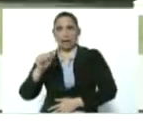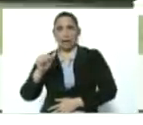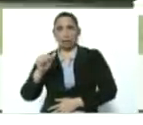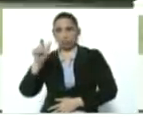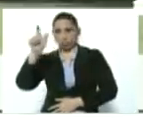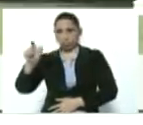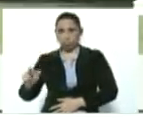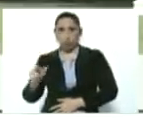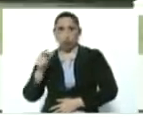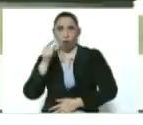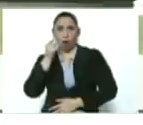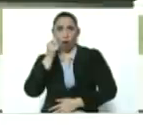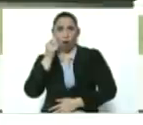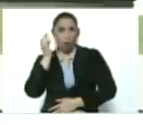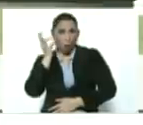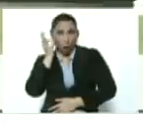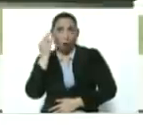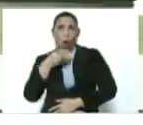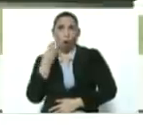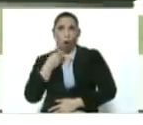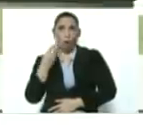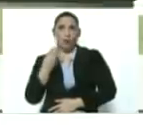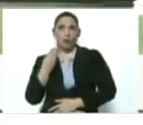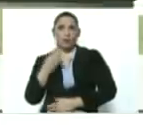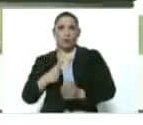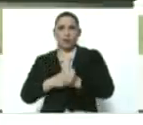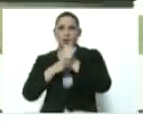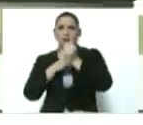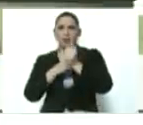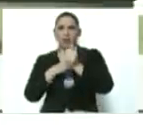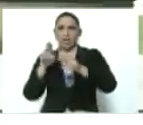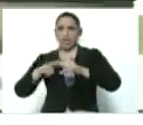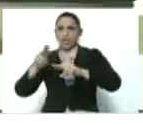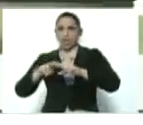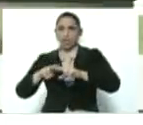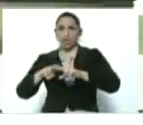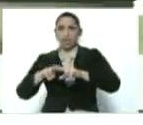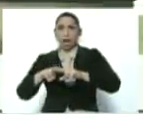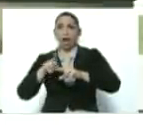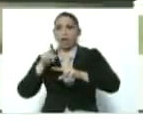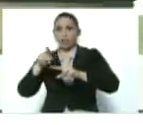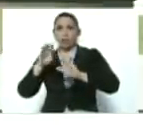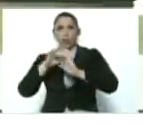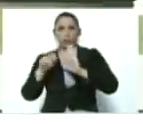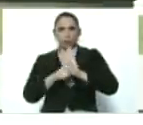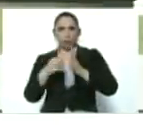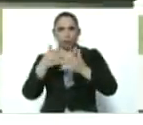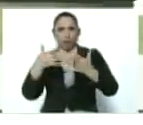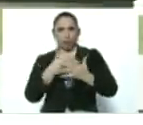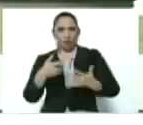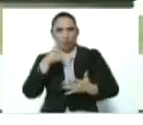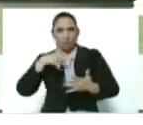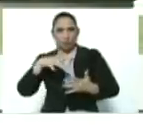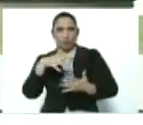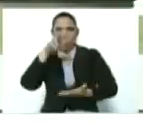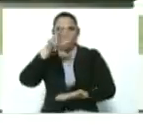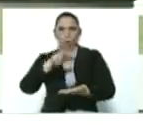era niña era una niña cuando esta constitución fue redactada por el pueblo y aprobada en referéndum